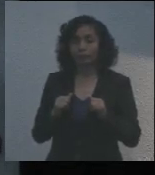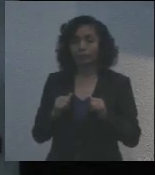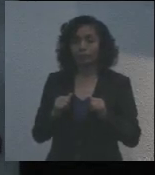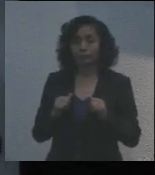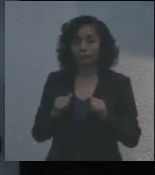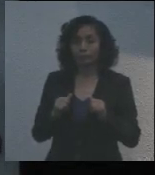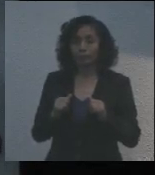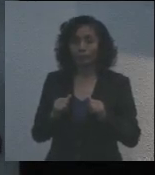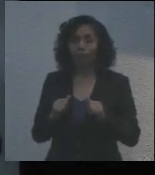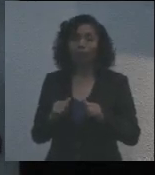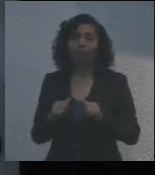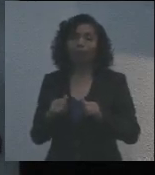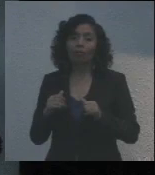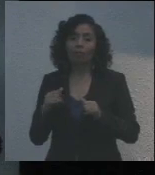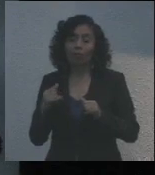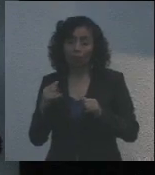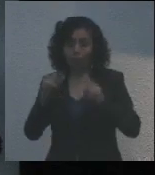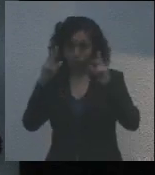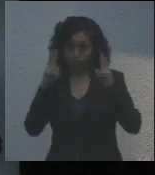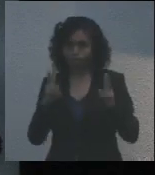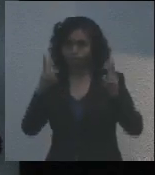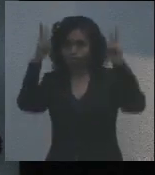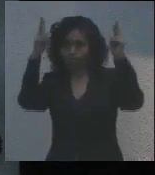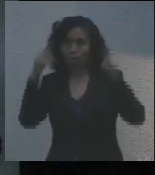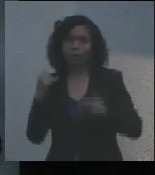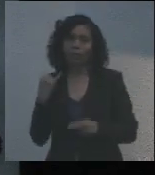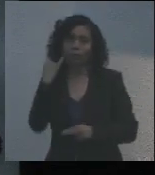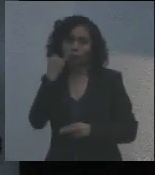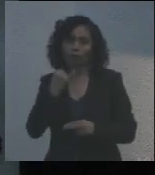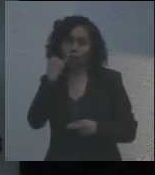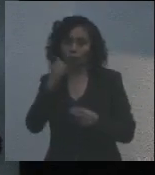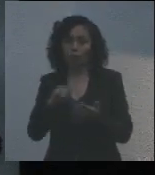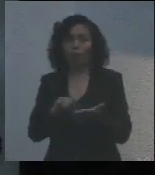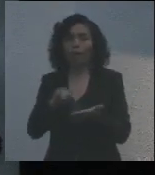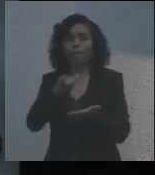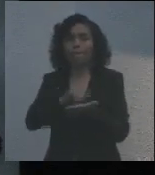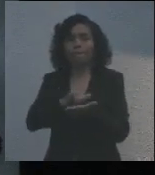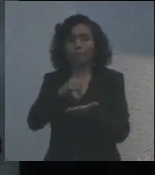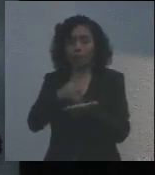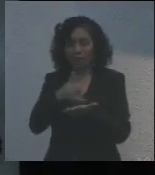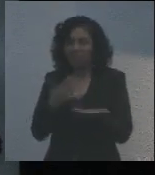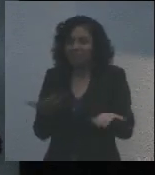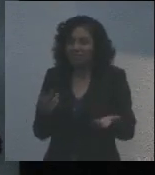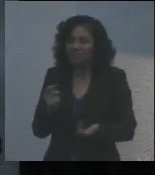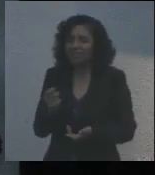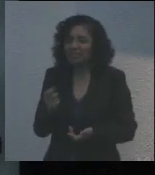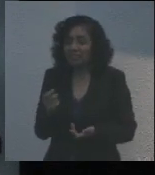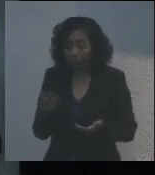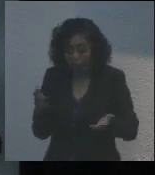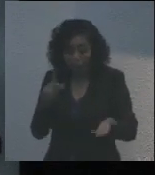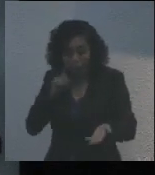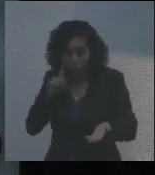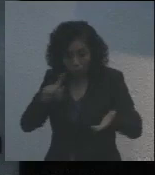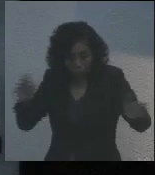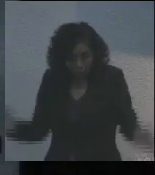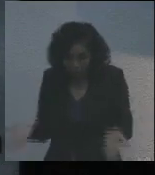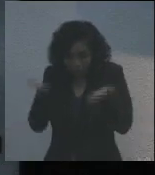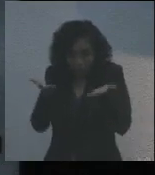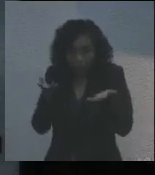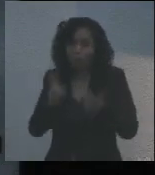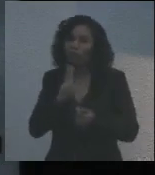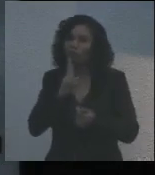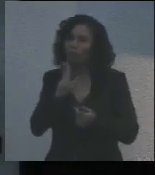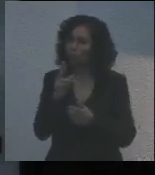manera ve tual levántate mujer Haz oír tu voz